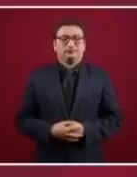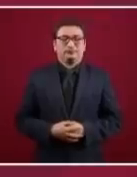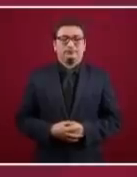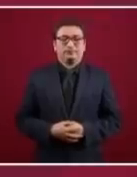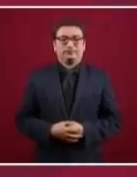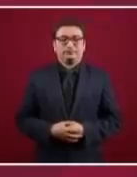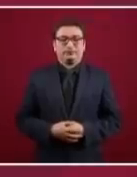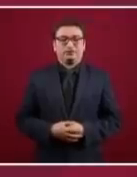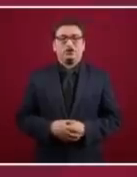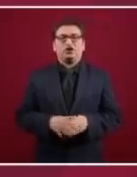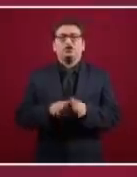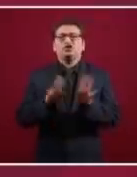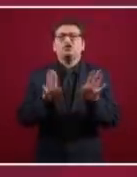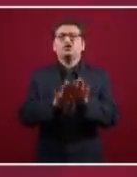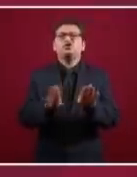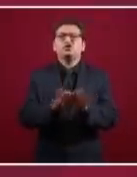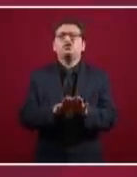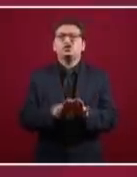los como